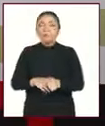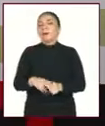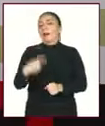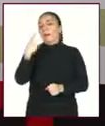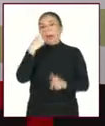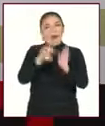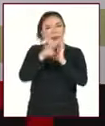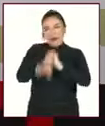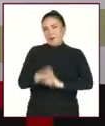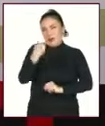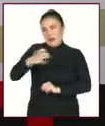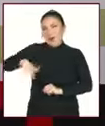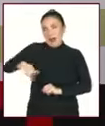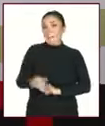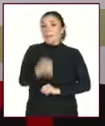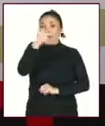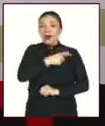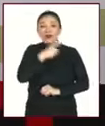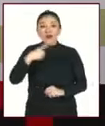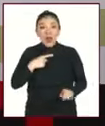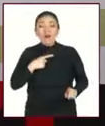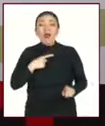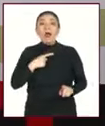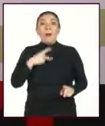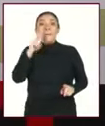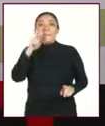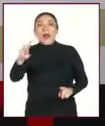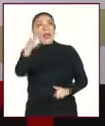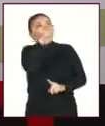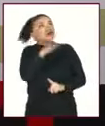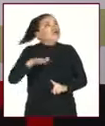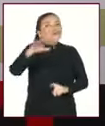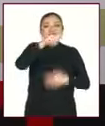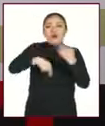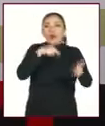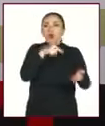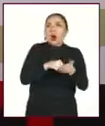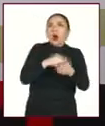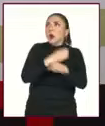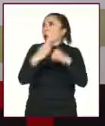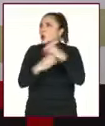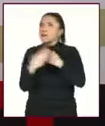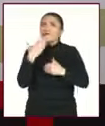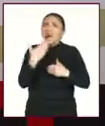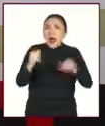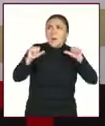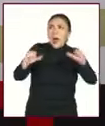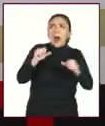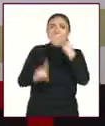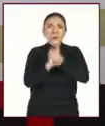como ya mencionamos, primero hay que ver nuestro entorno, que no nos pongamos en peligro,